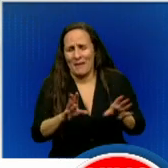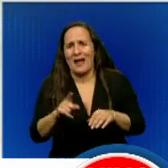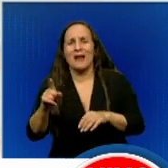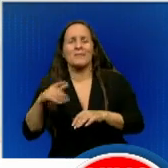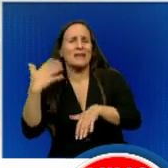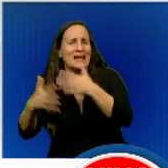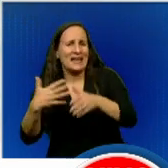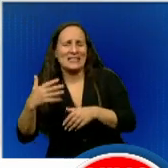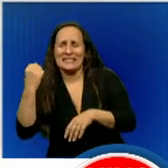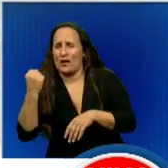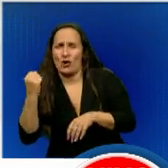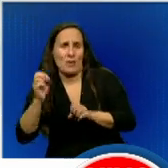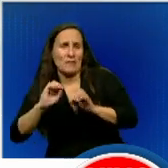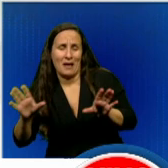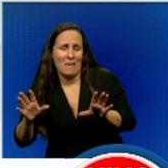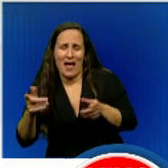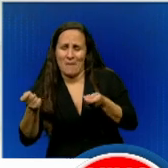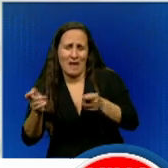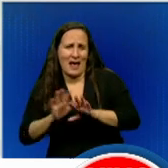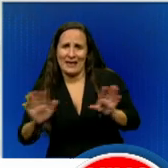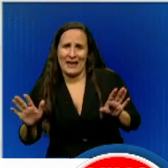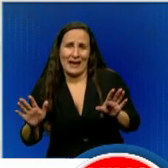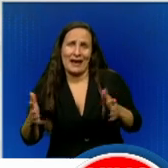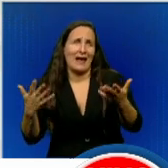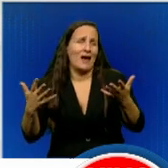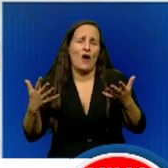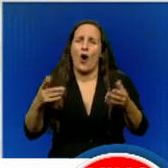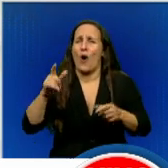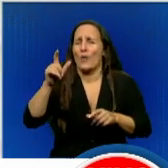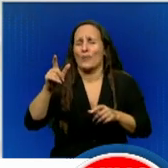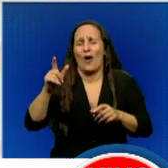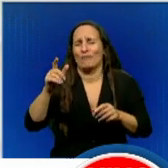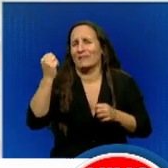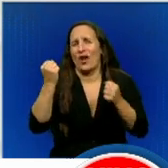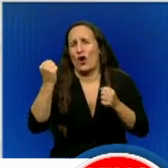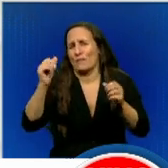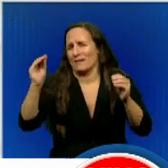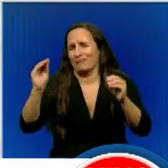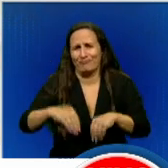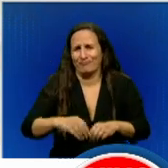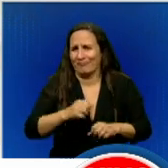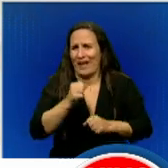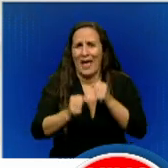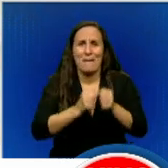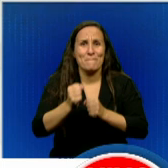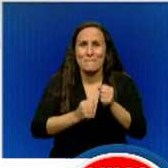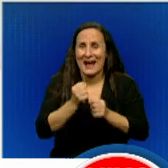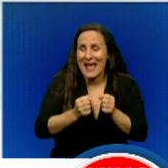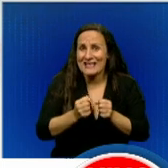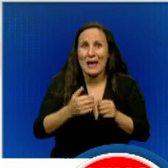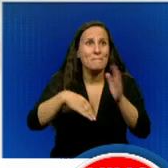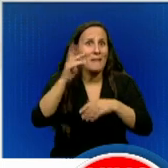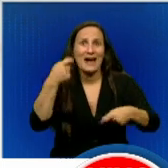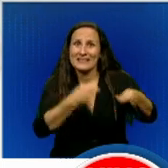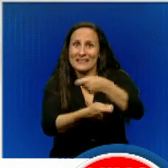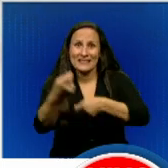como resultado un escenario pérdidas económicas generalizadas para las empresas cuyo mercado principal es